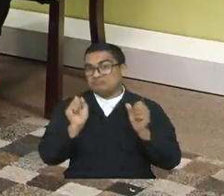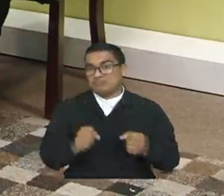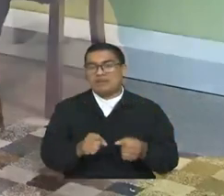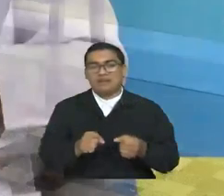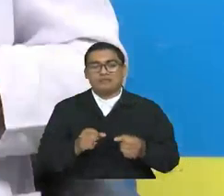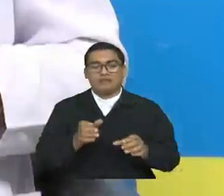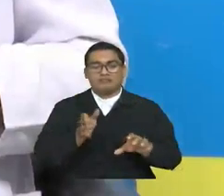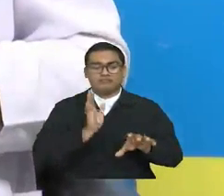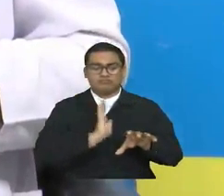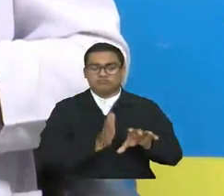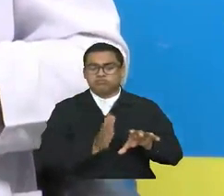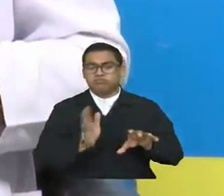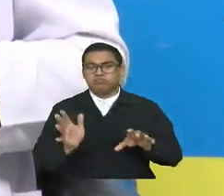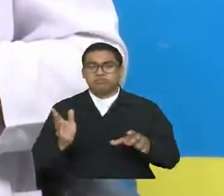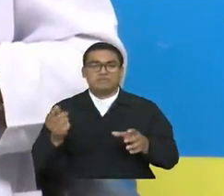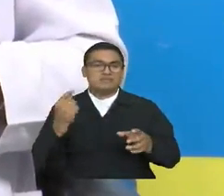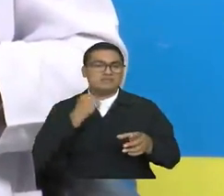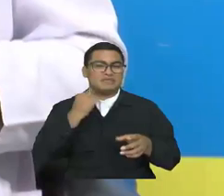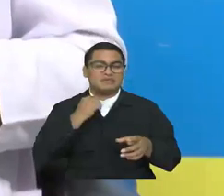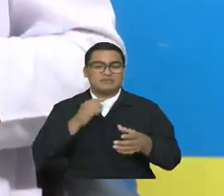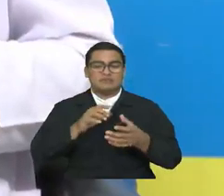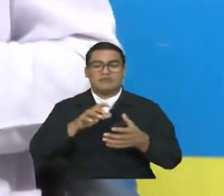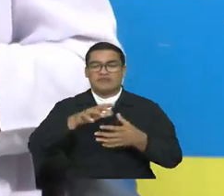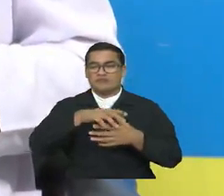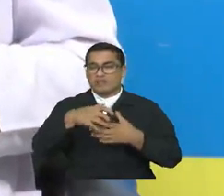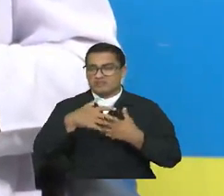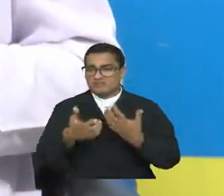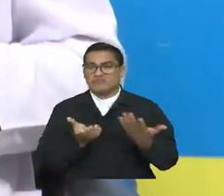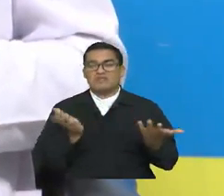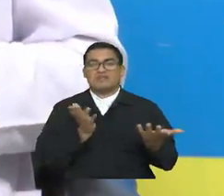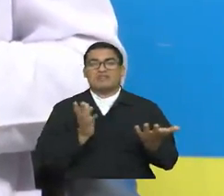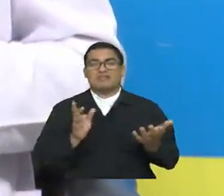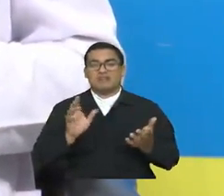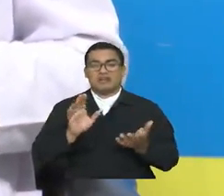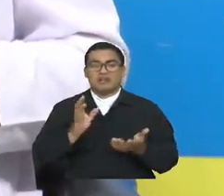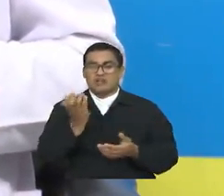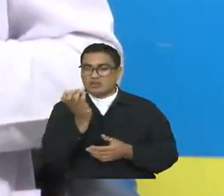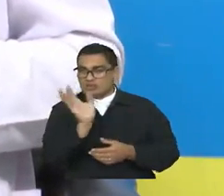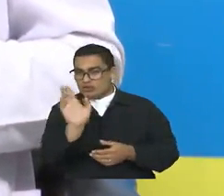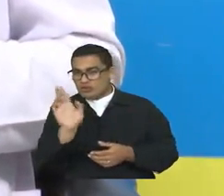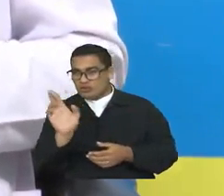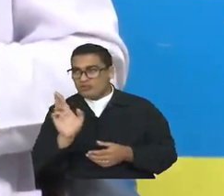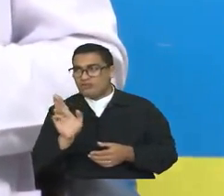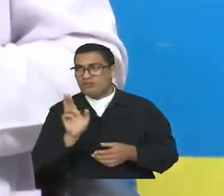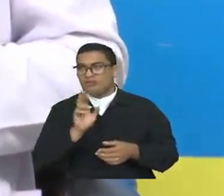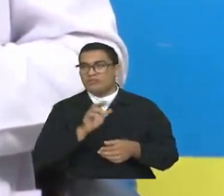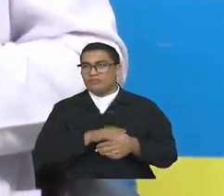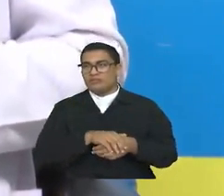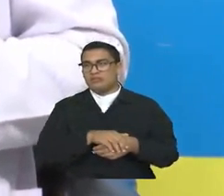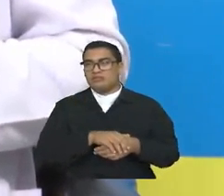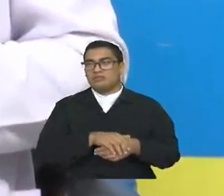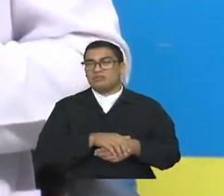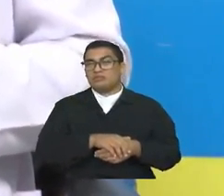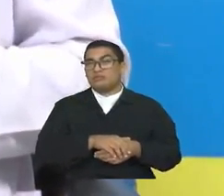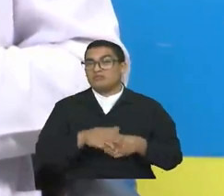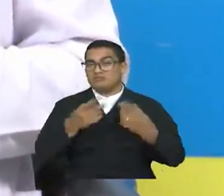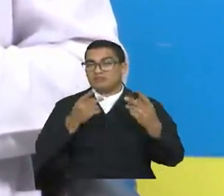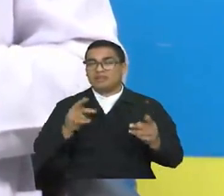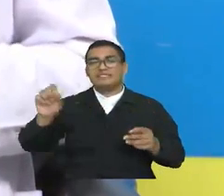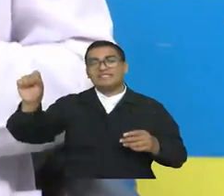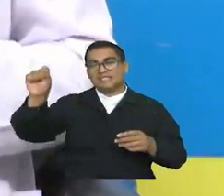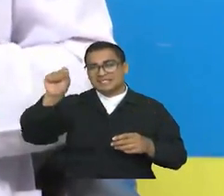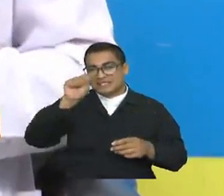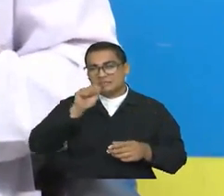repollo, siempre hay lechuga, siempre hay tomate. El tomate pues está un poquito queriendo subir, pero hay